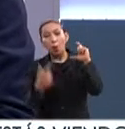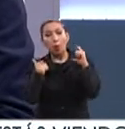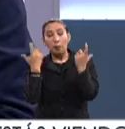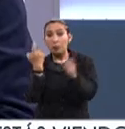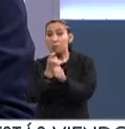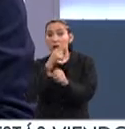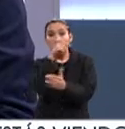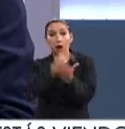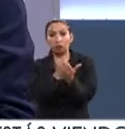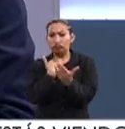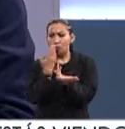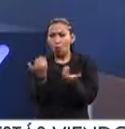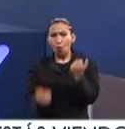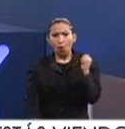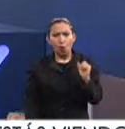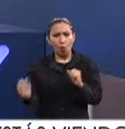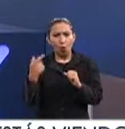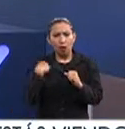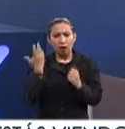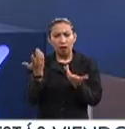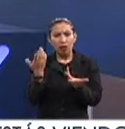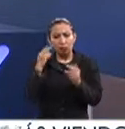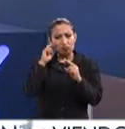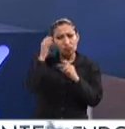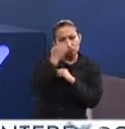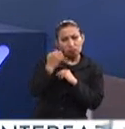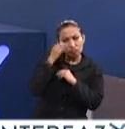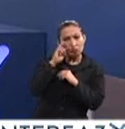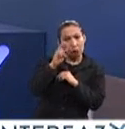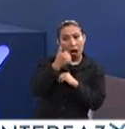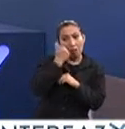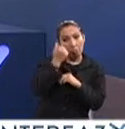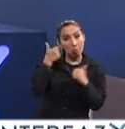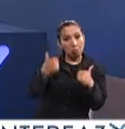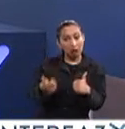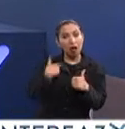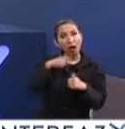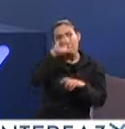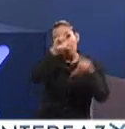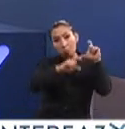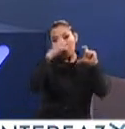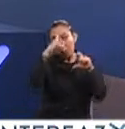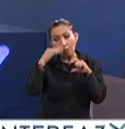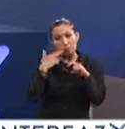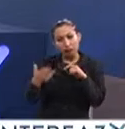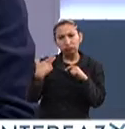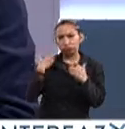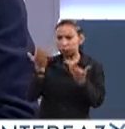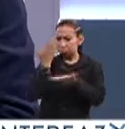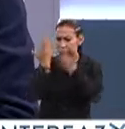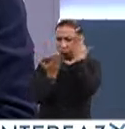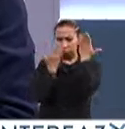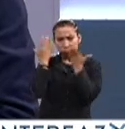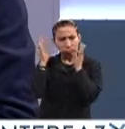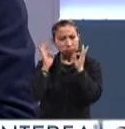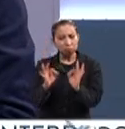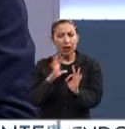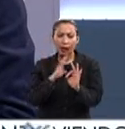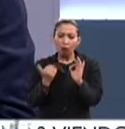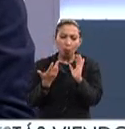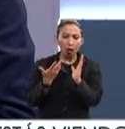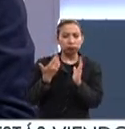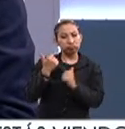de los primeros lugares en las mediciones que se hacen. Entonces, a nivel nacional, en este sentido, tenemos